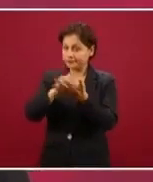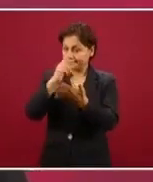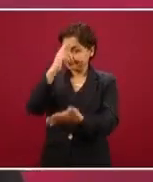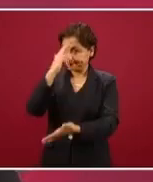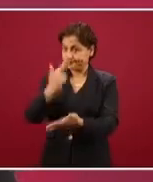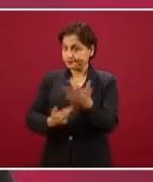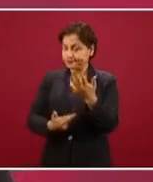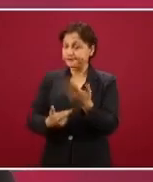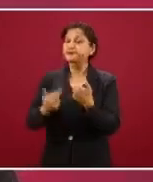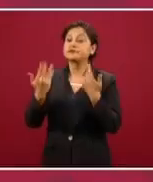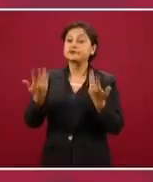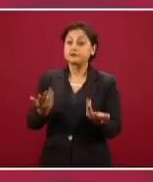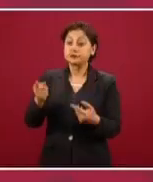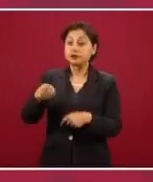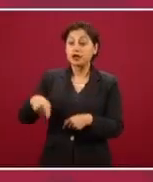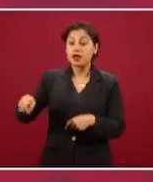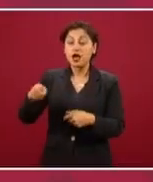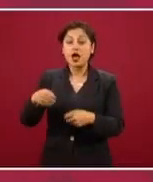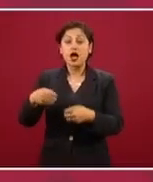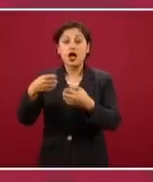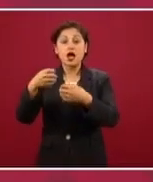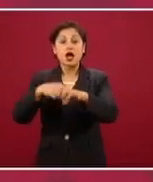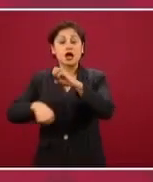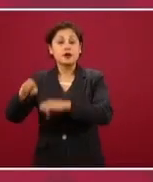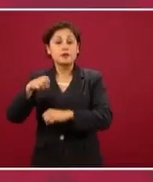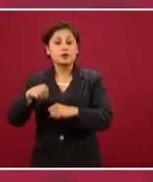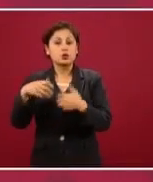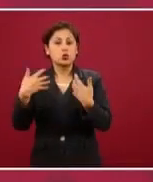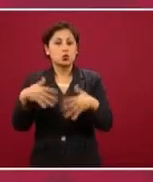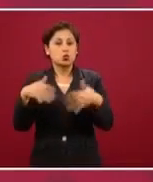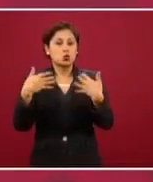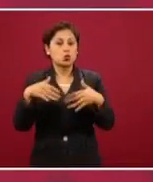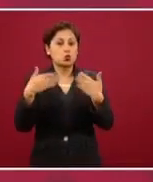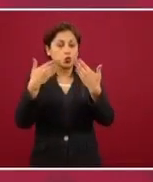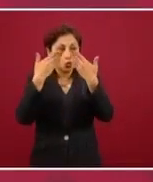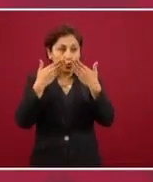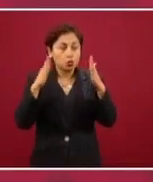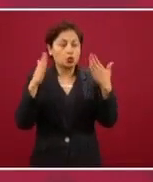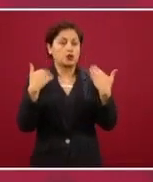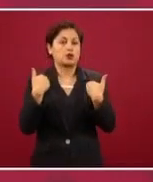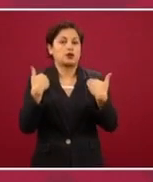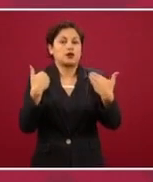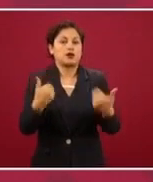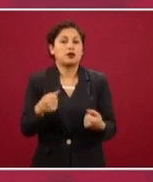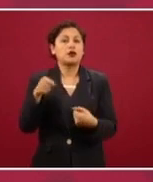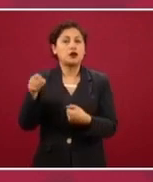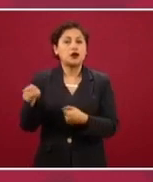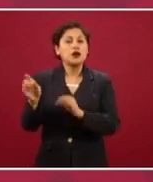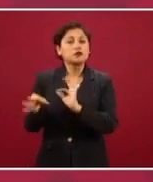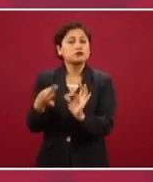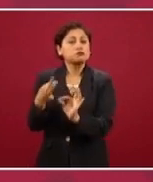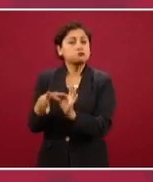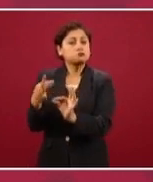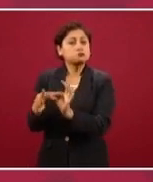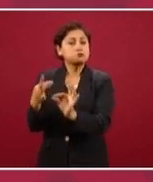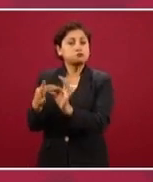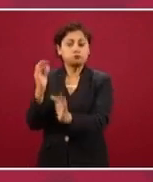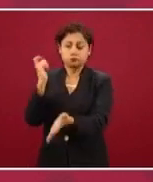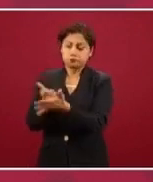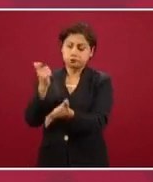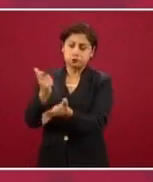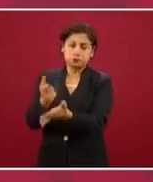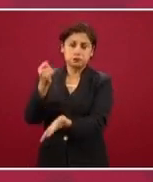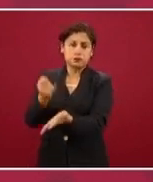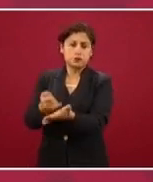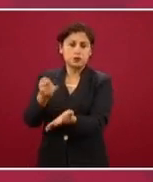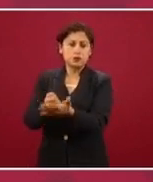voluntariamente se están poniendo al día, al corriente, están pagando, están